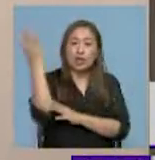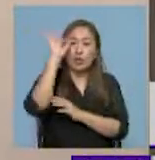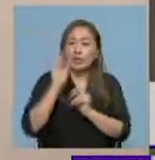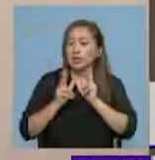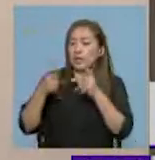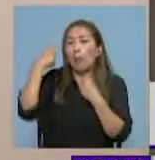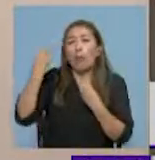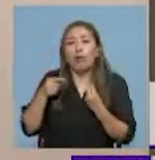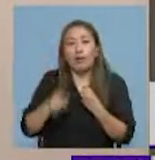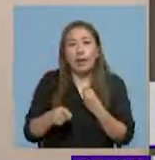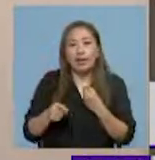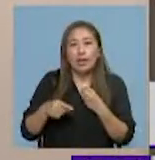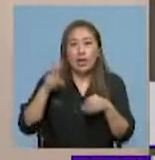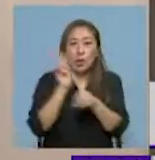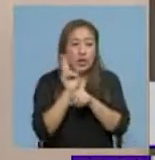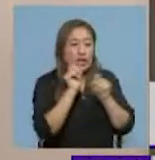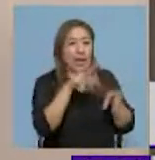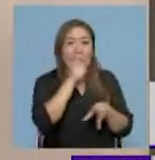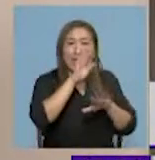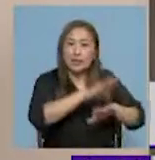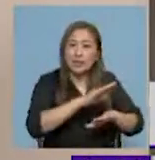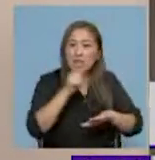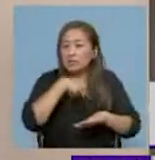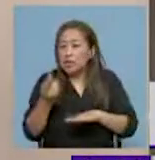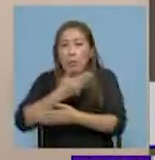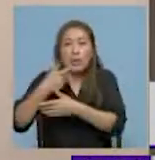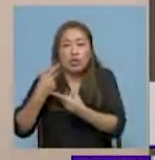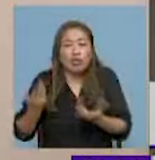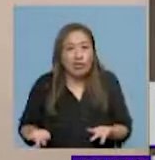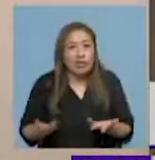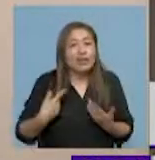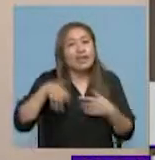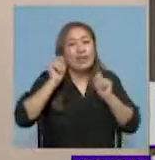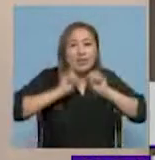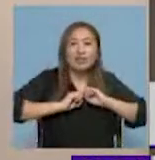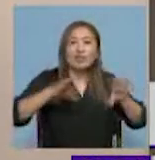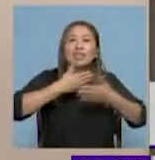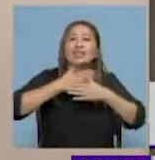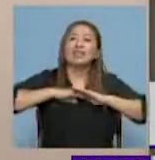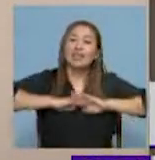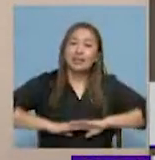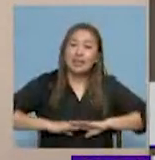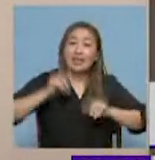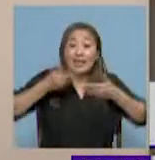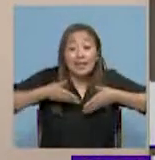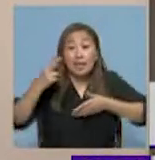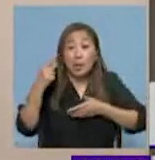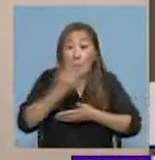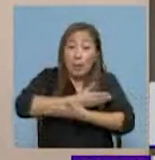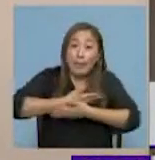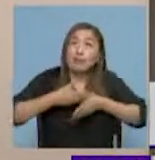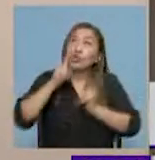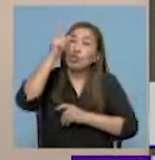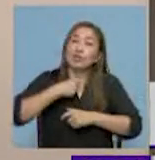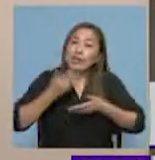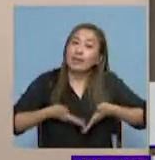pero porque le dan prioridad la vida a la línea y no al del bebé entonces bueno también llevarle tranquila la gente que sí nace con vida dios quiera que sea así